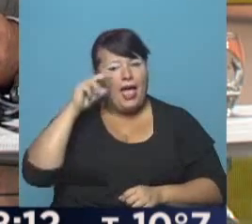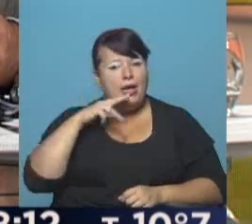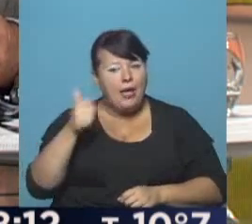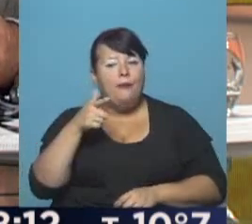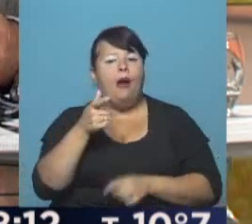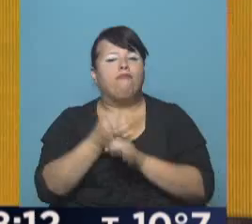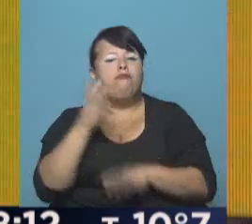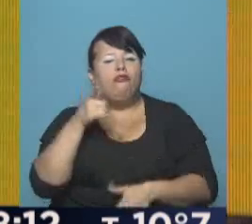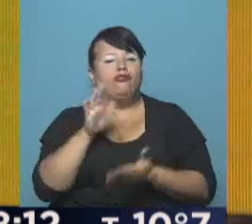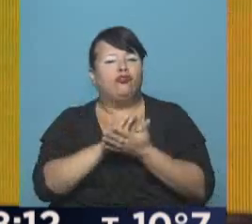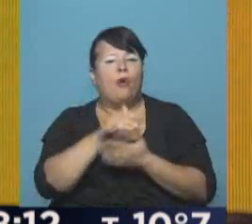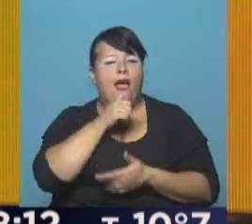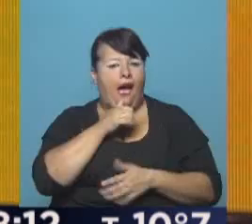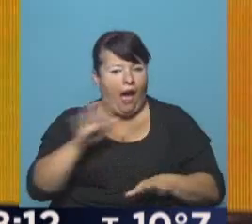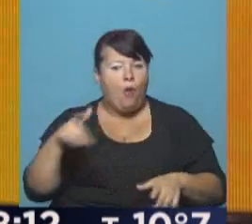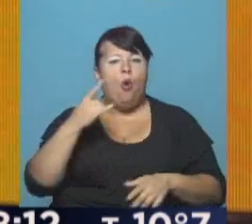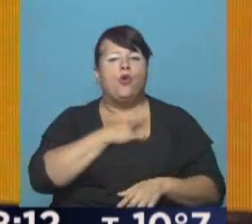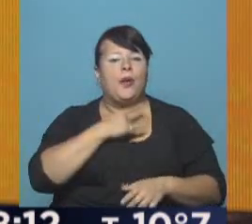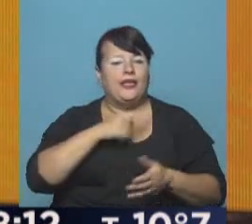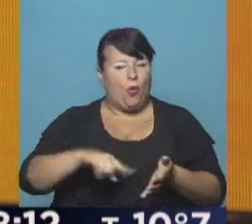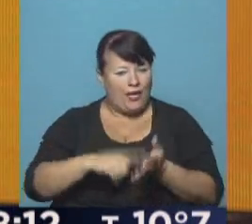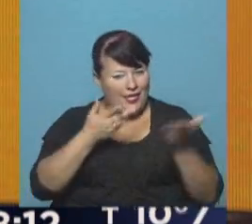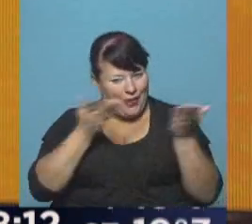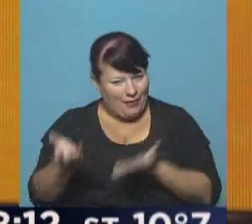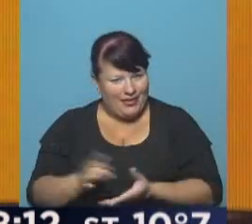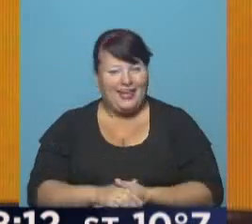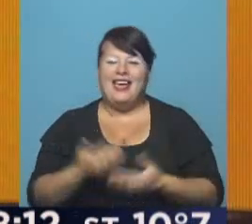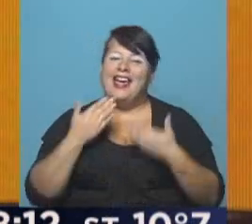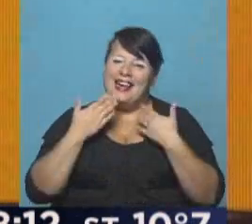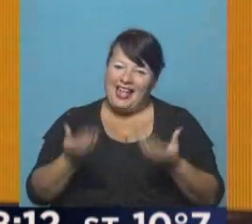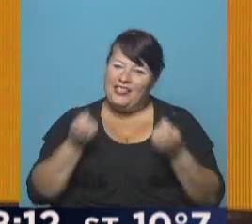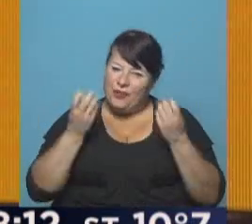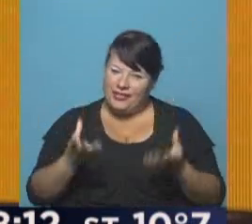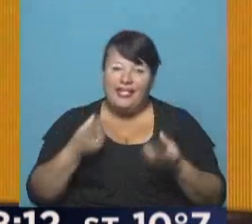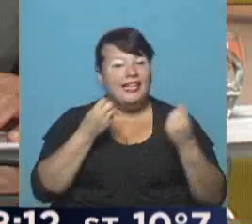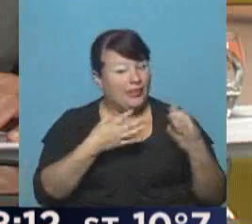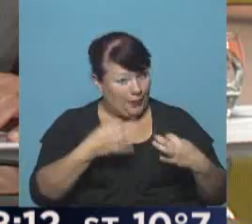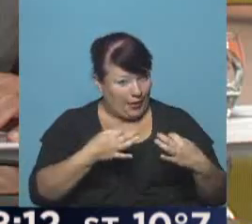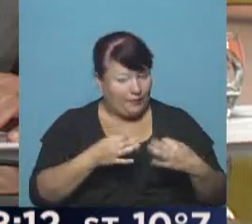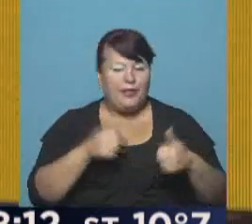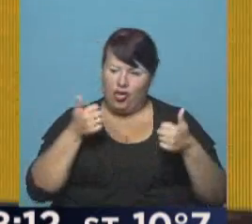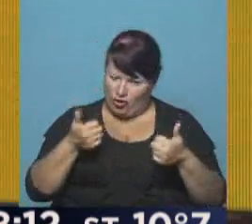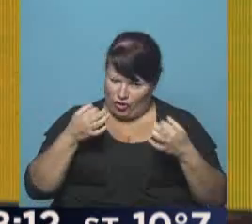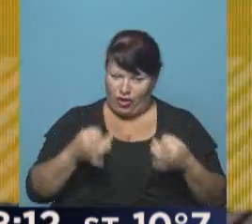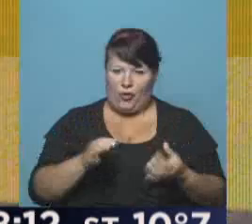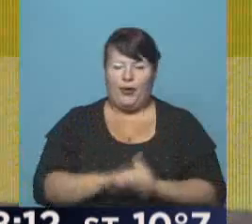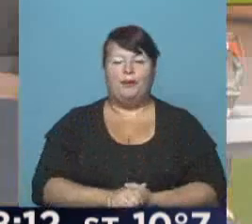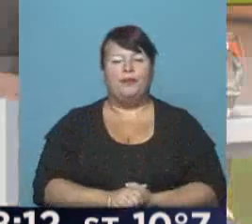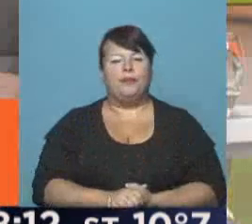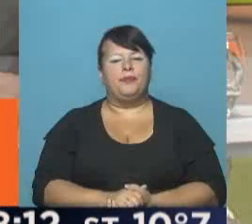especialista en hidráulica de la universidad de buenos aires bienvenidas gracias por tan área de bup todo bien genial